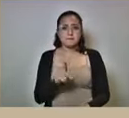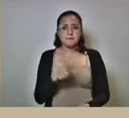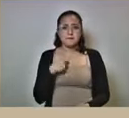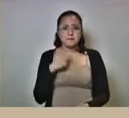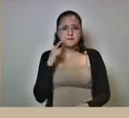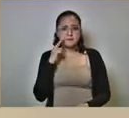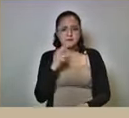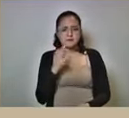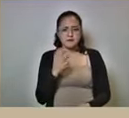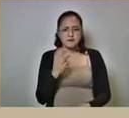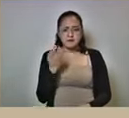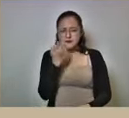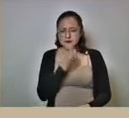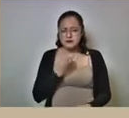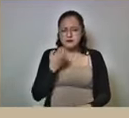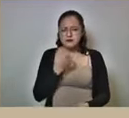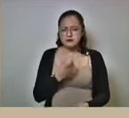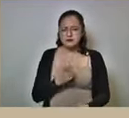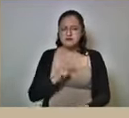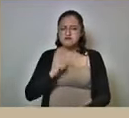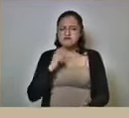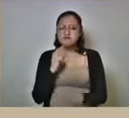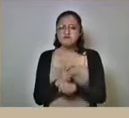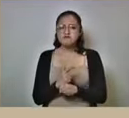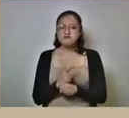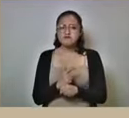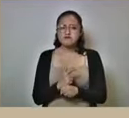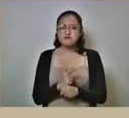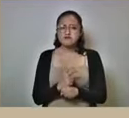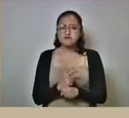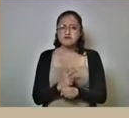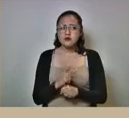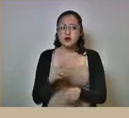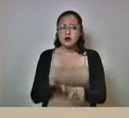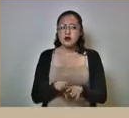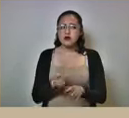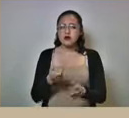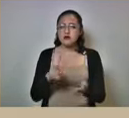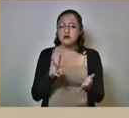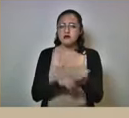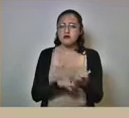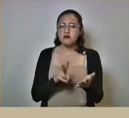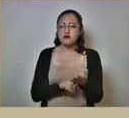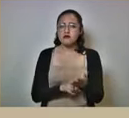realizamos en cambio, se pudo constatar que hay un sobrecosto de los precios